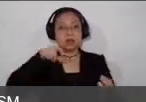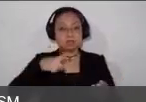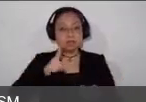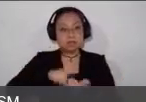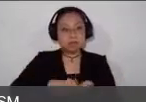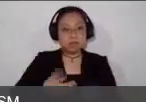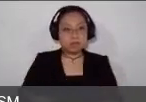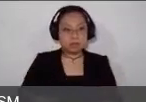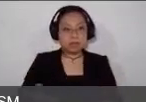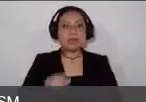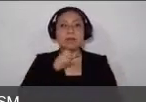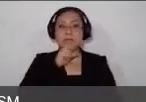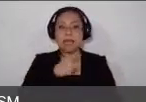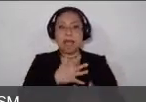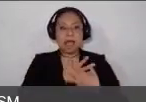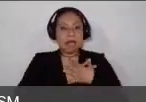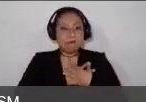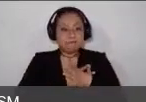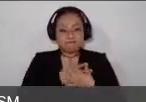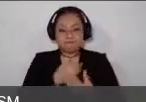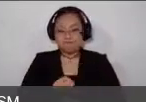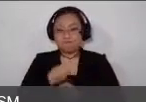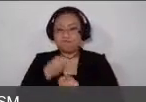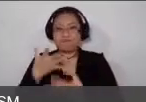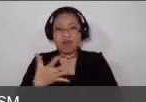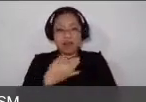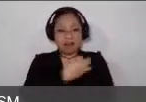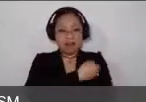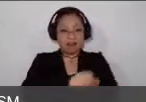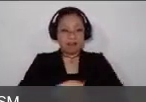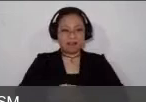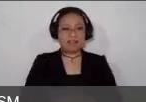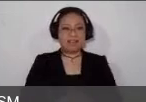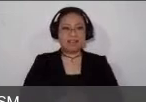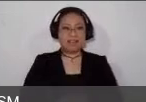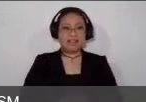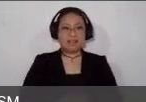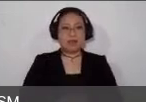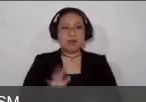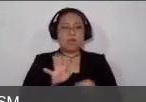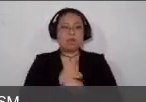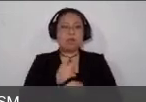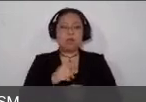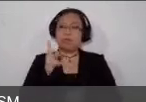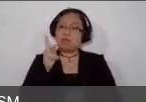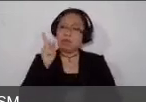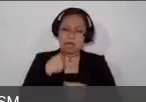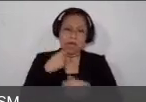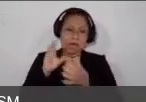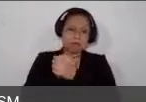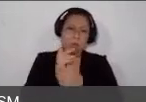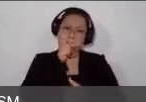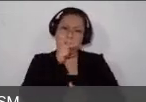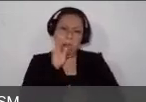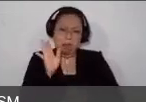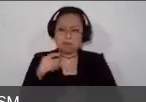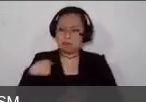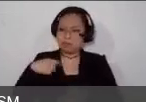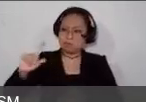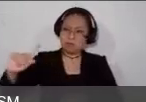incondicional porque mientras el padre se iba a ganar un dinero a